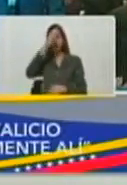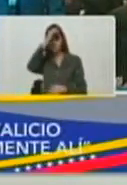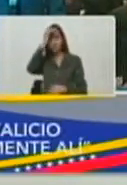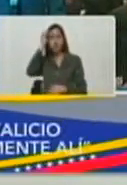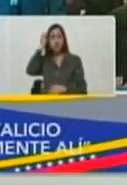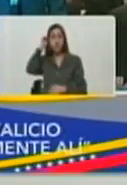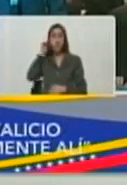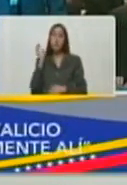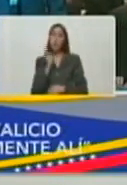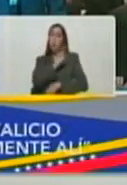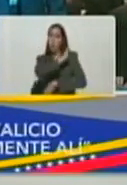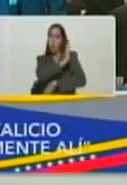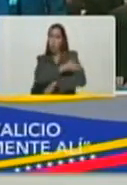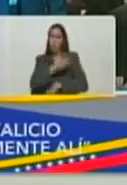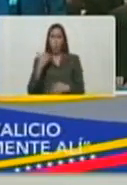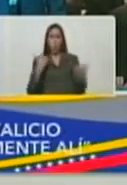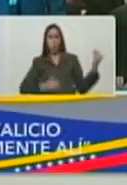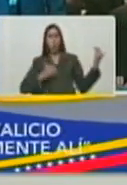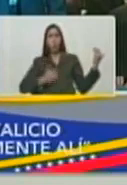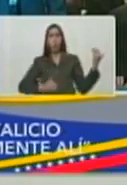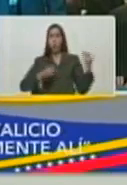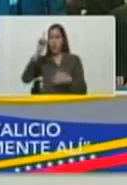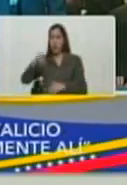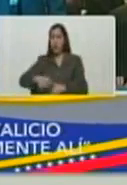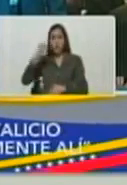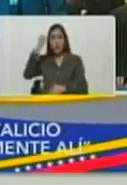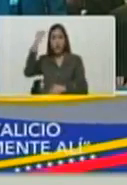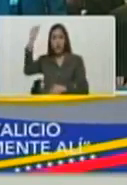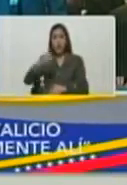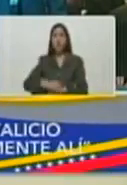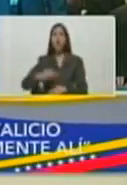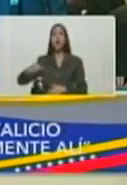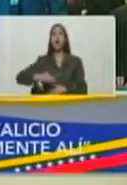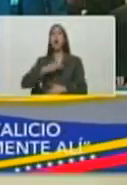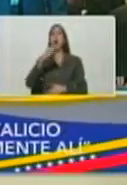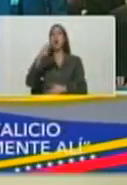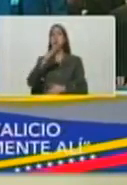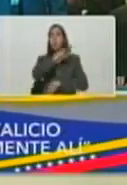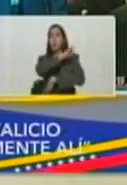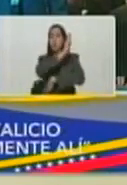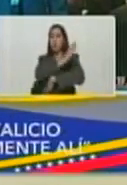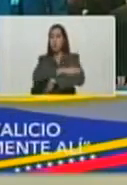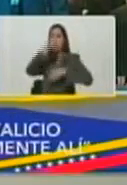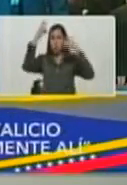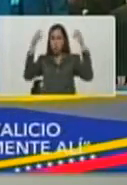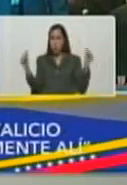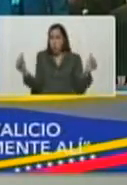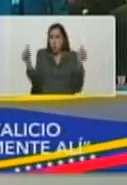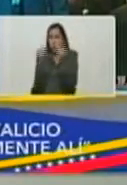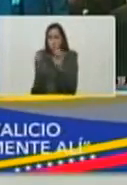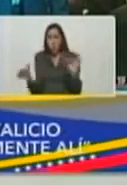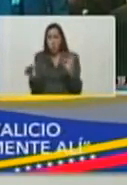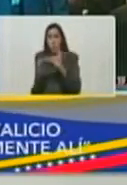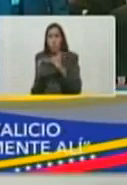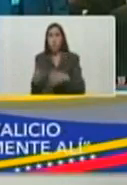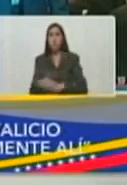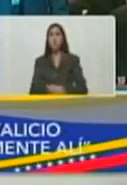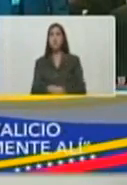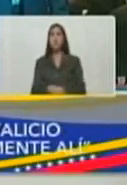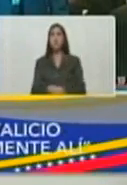la fuerza de Ali y la idea, el espíritu, la ideología y la fuerza del comandante Hugo Chávez.